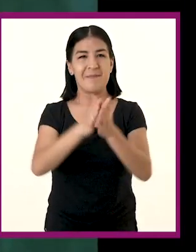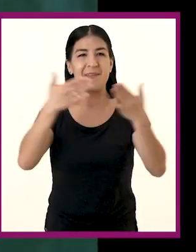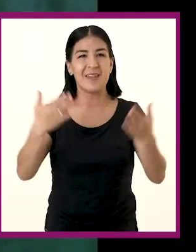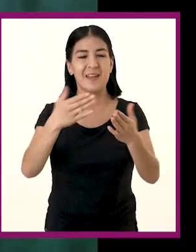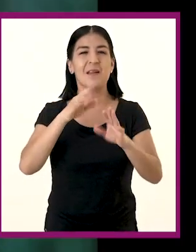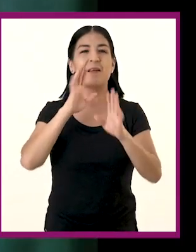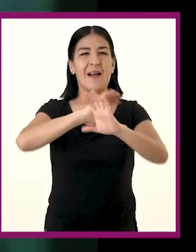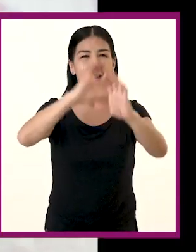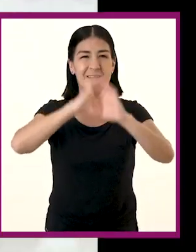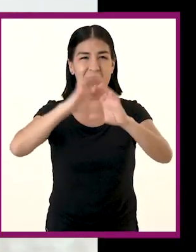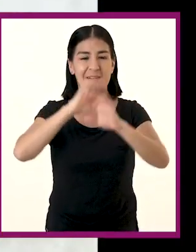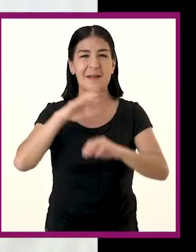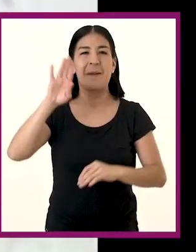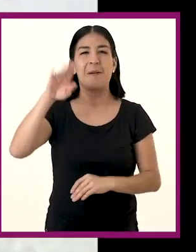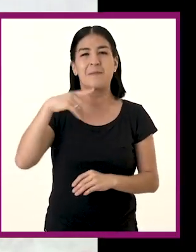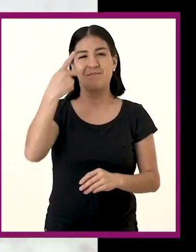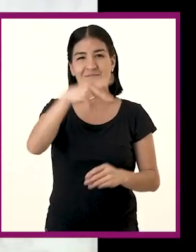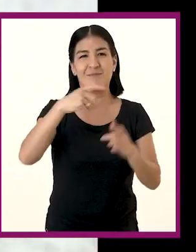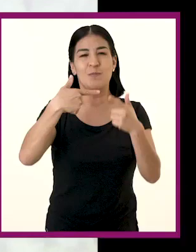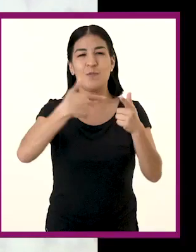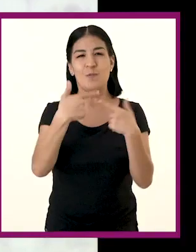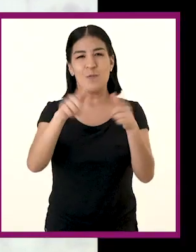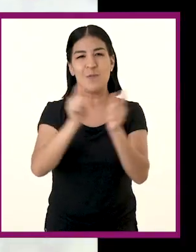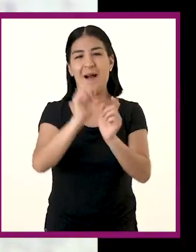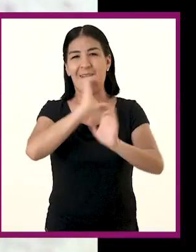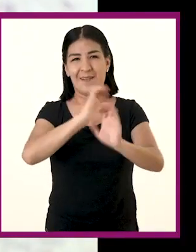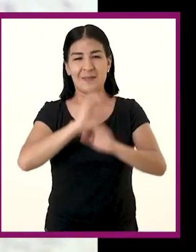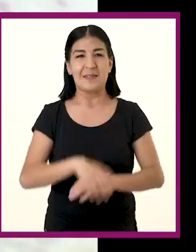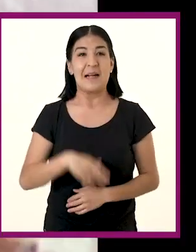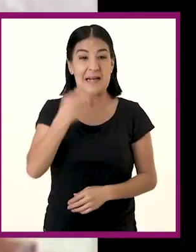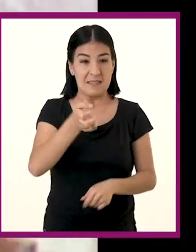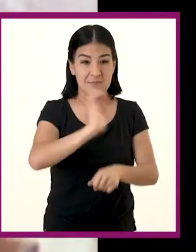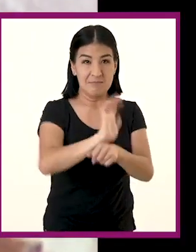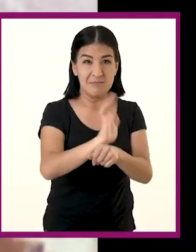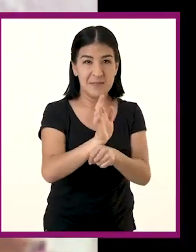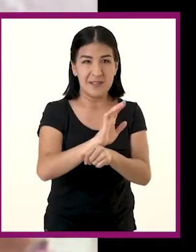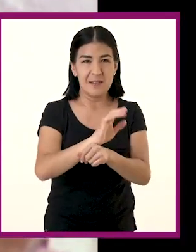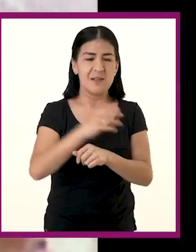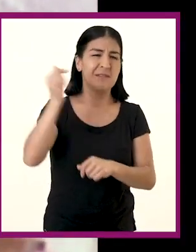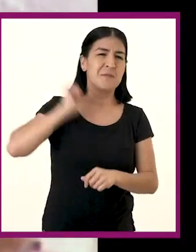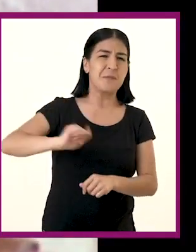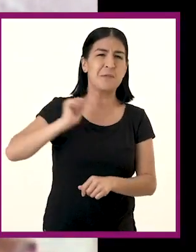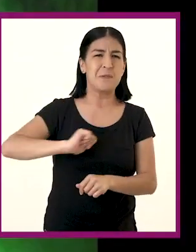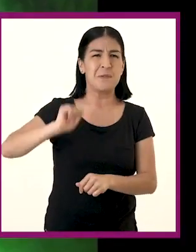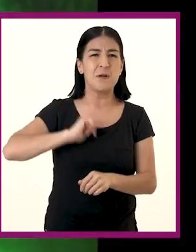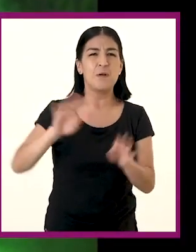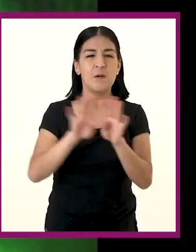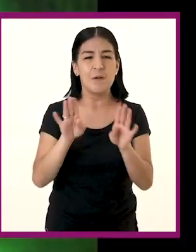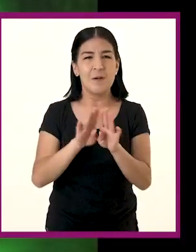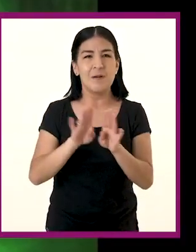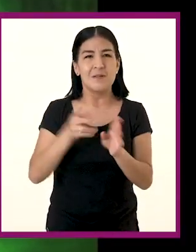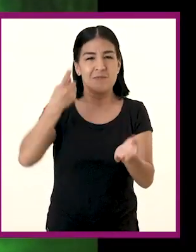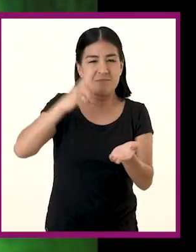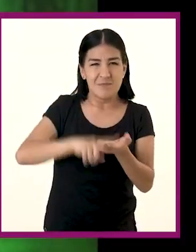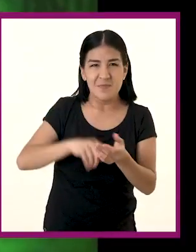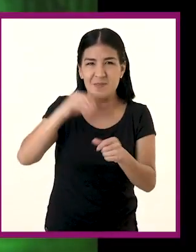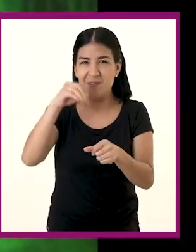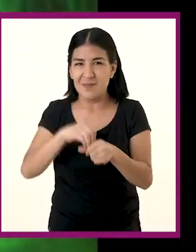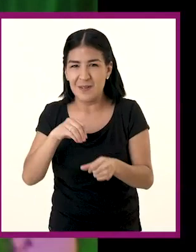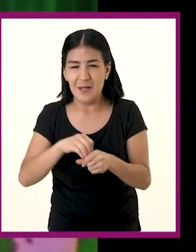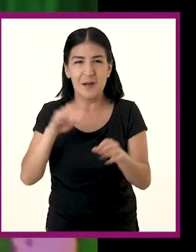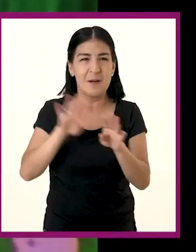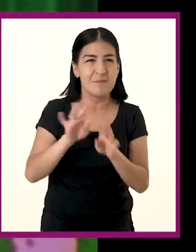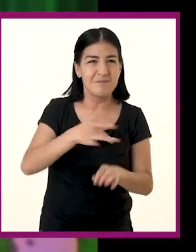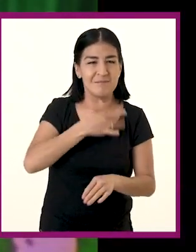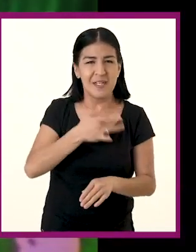de la portada del álbum Sgt. Pepper de los Beatles. Esta película se inscribe en una época crucial entre el misticismo y